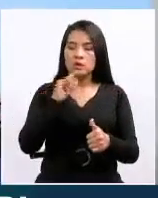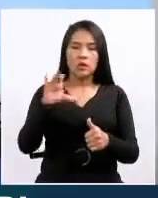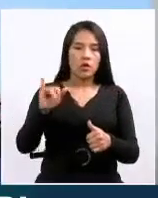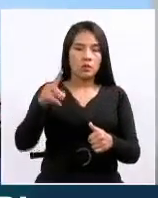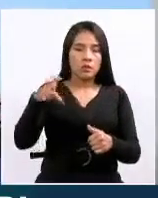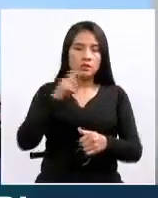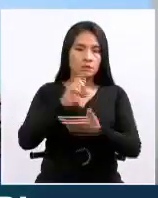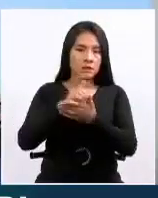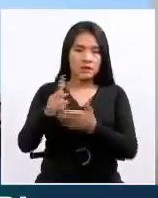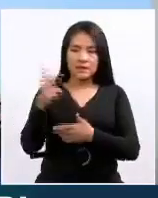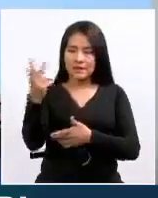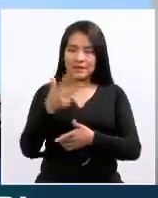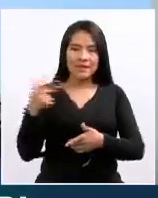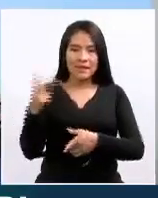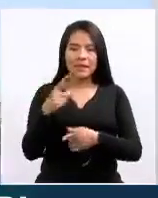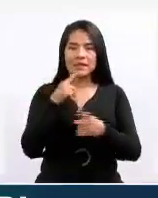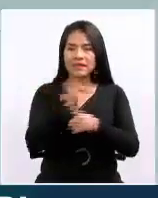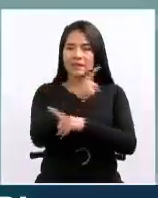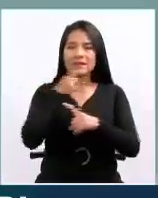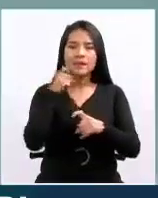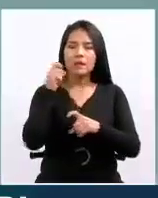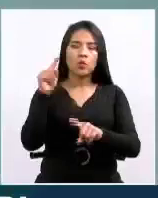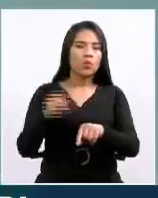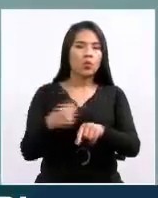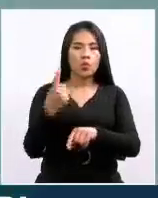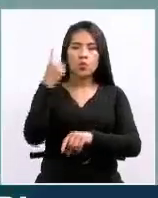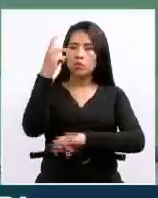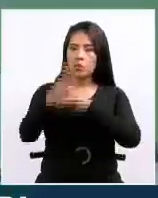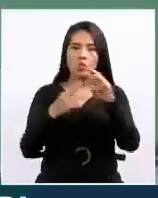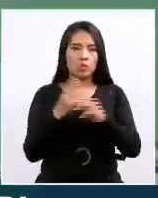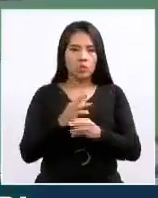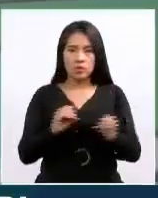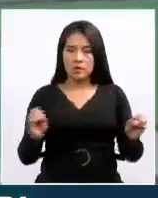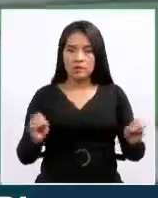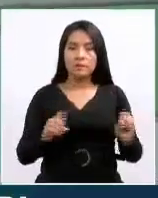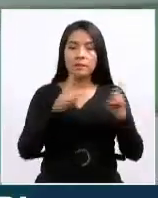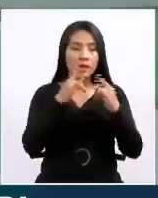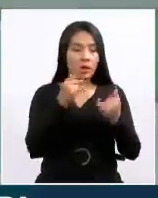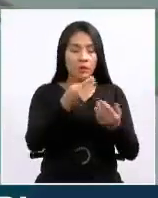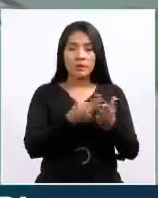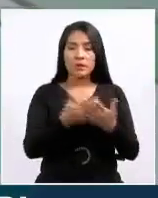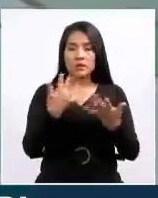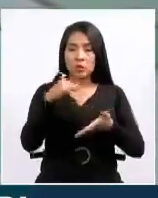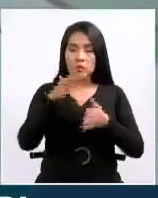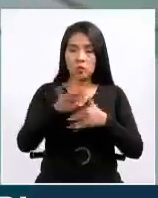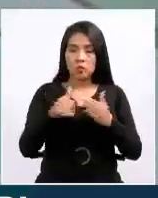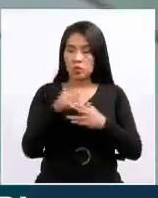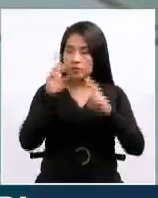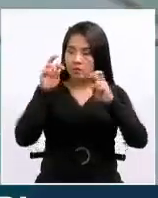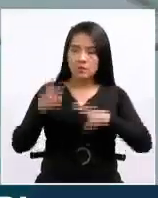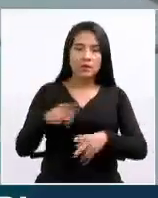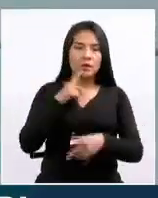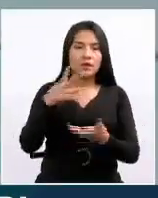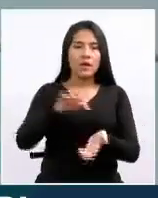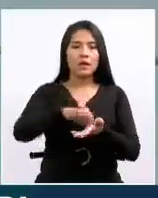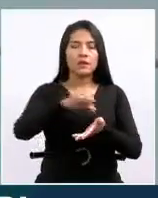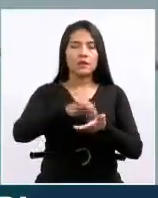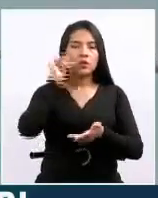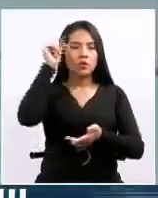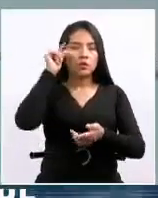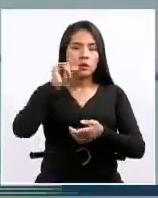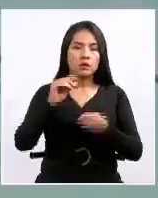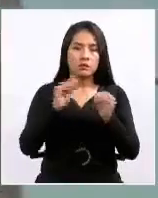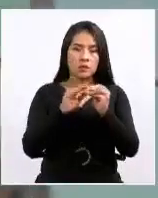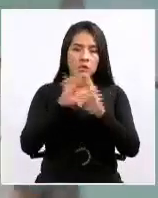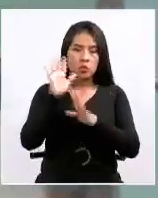cuya química es única en el mundo. Se debe aclarar que los gastos de estos estudios fueron asumidos por las empresas interesadas y no por el